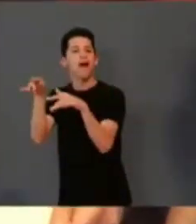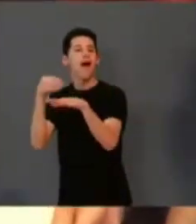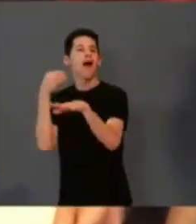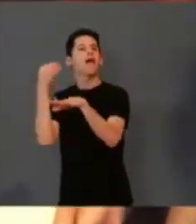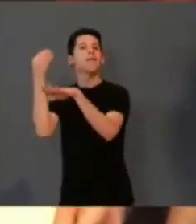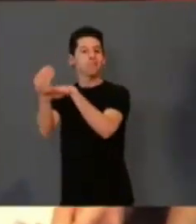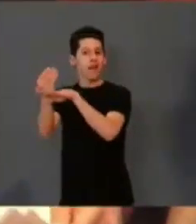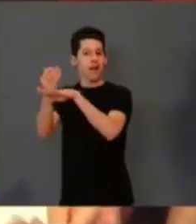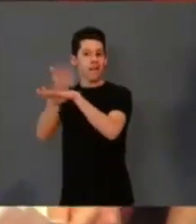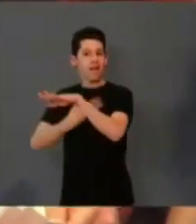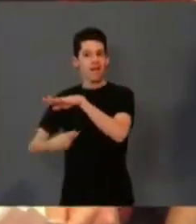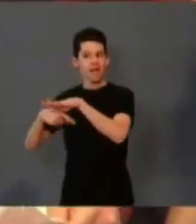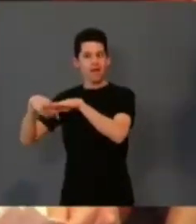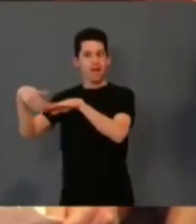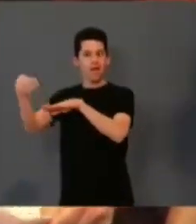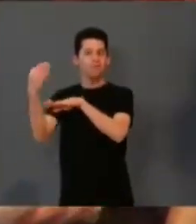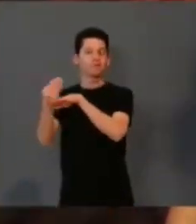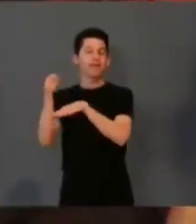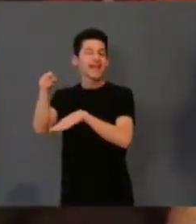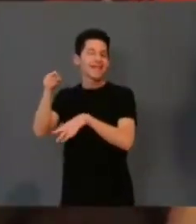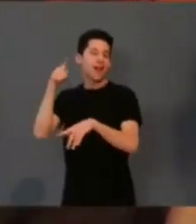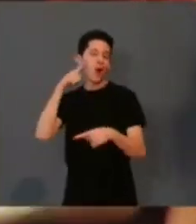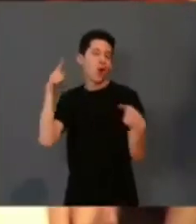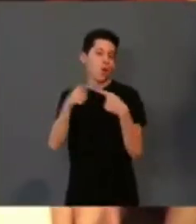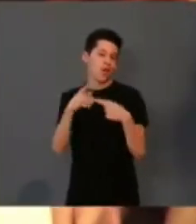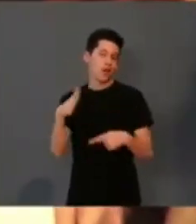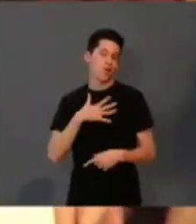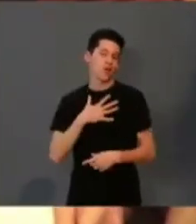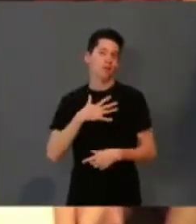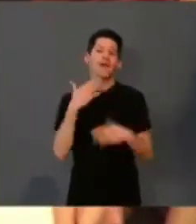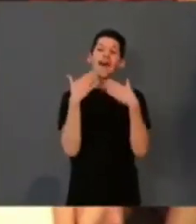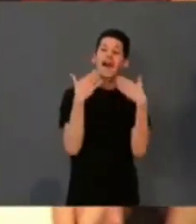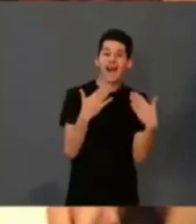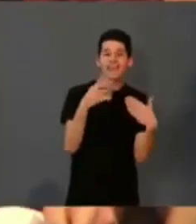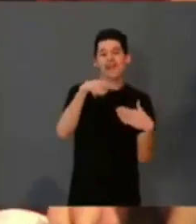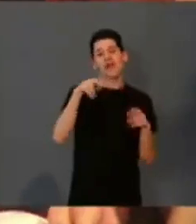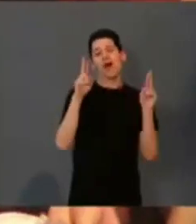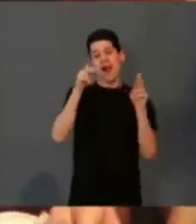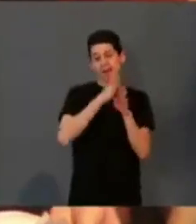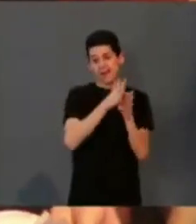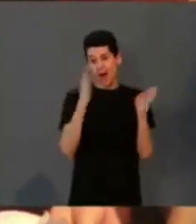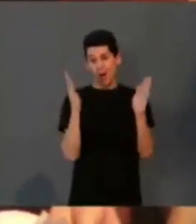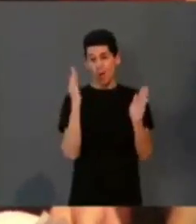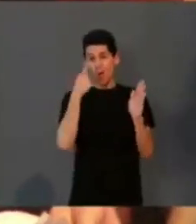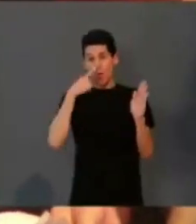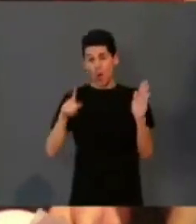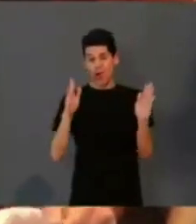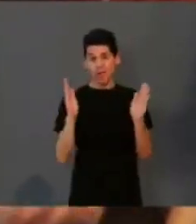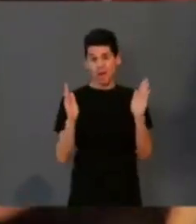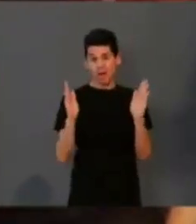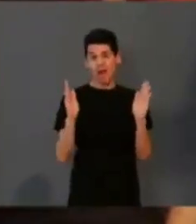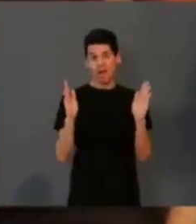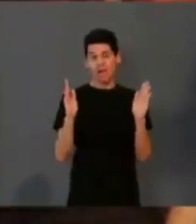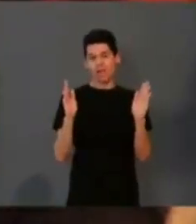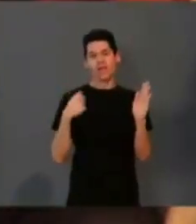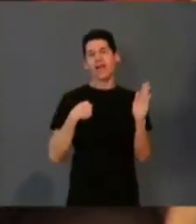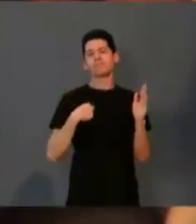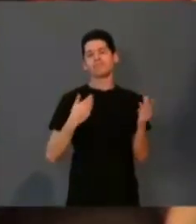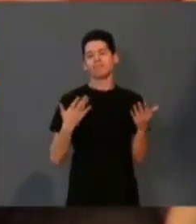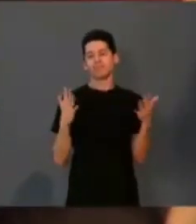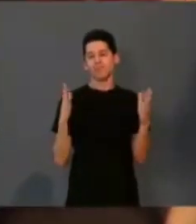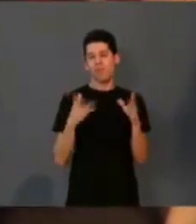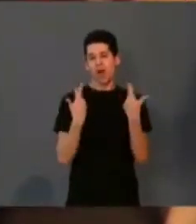nuestro foco central Así que muchísimas gracias Y espero que sea muy fructífero la última parte que nos queda de plana gracias